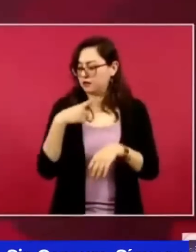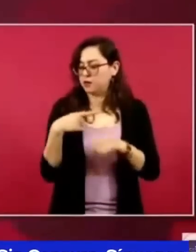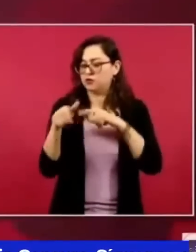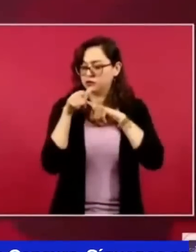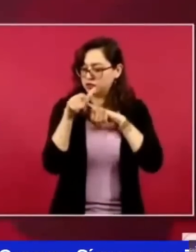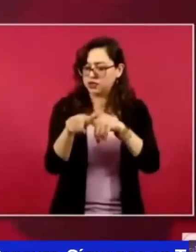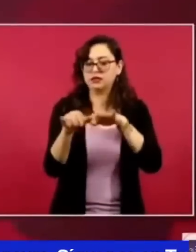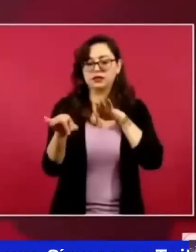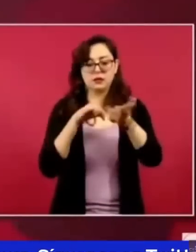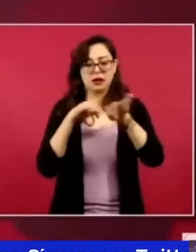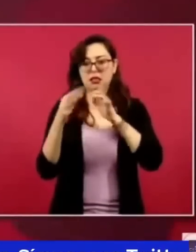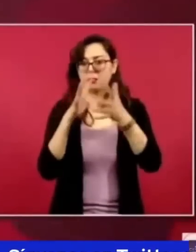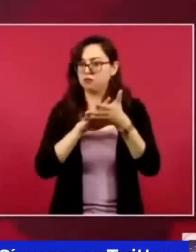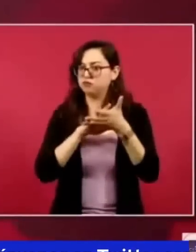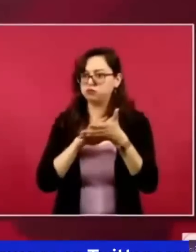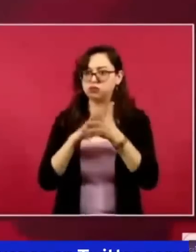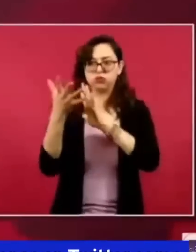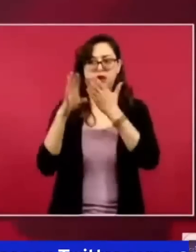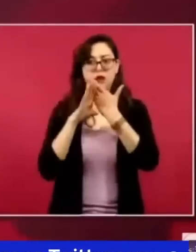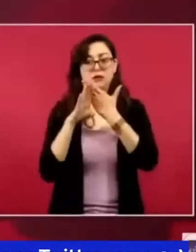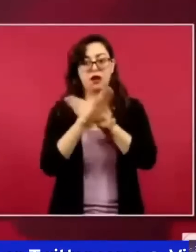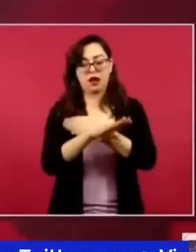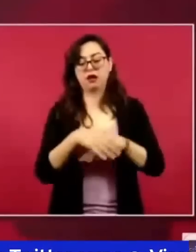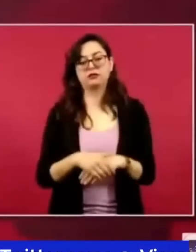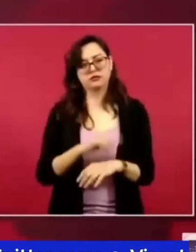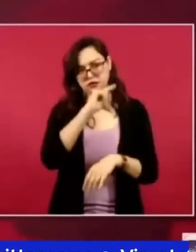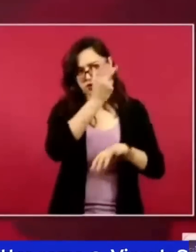la violencia aquí y allá,